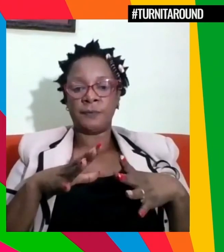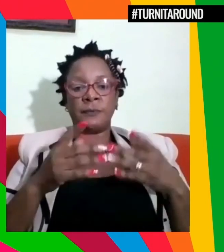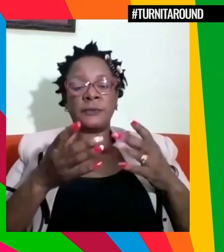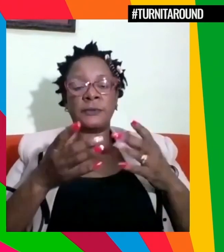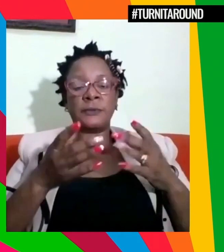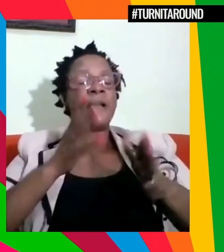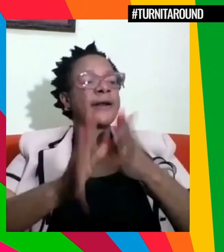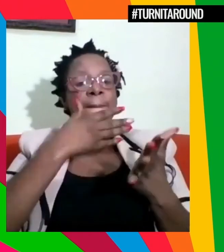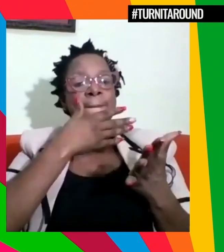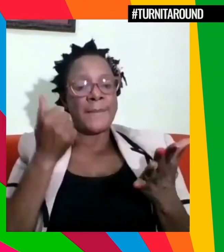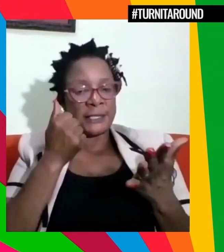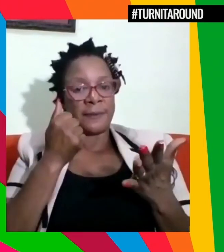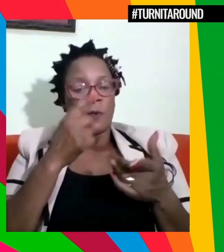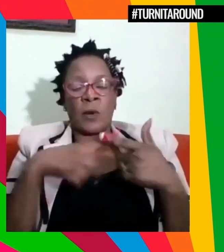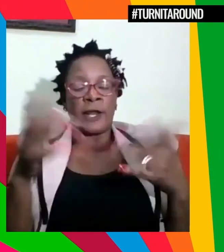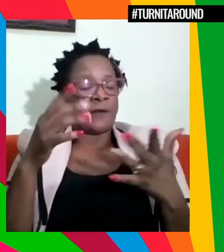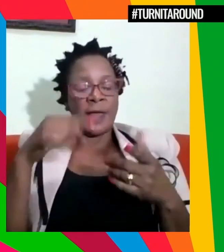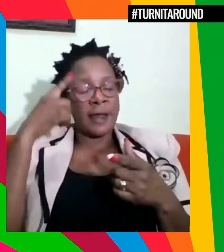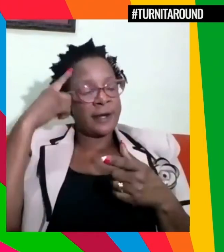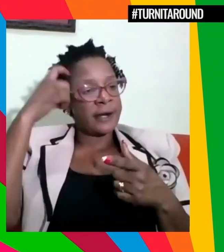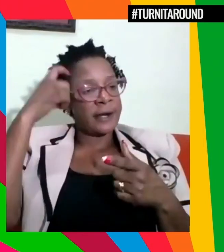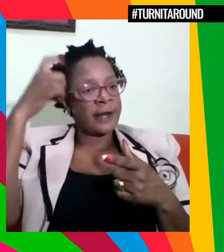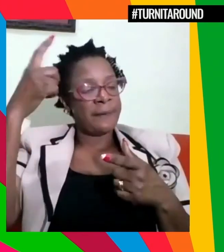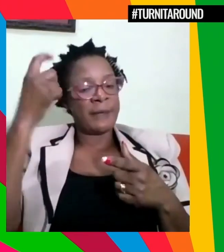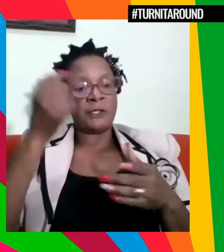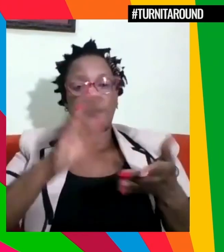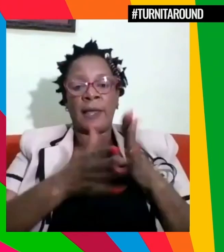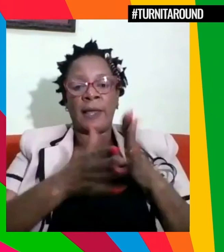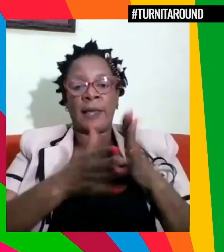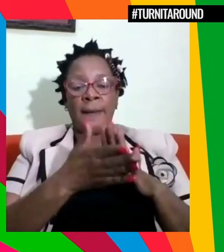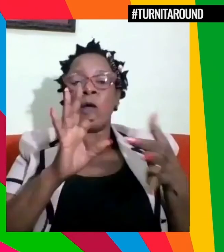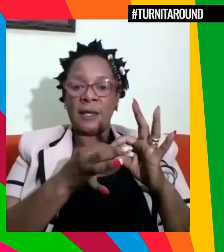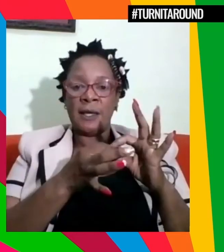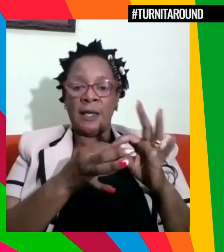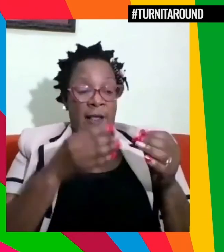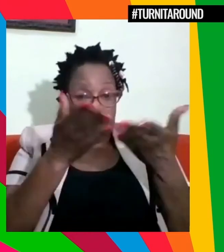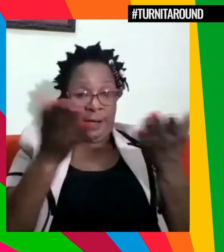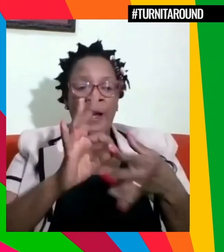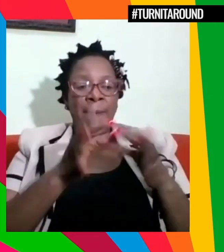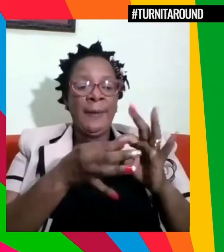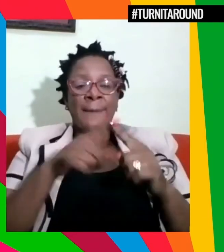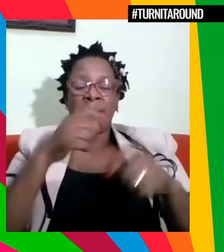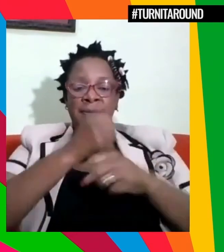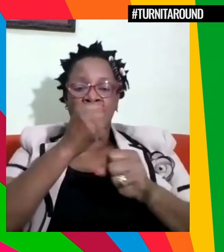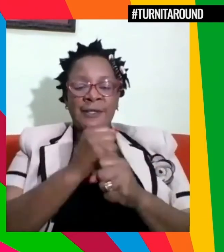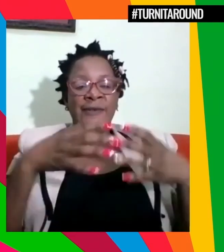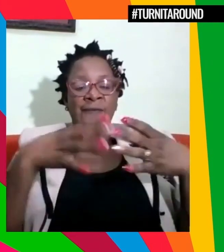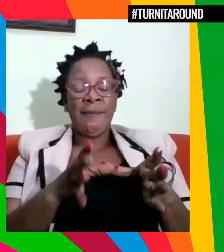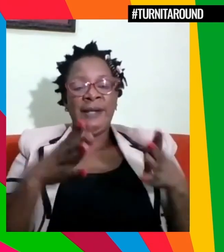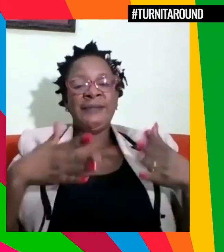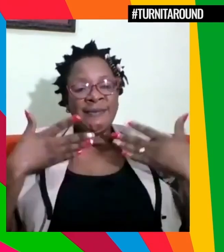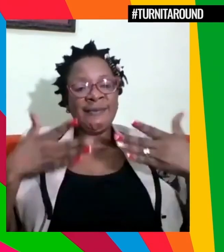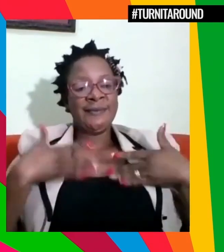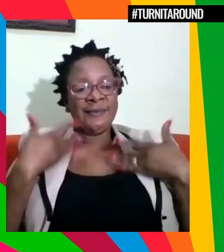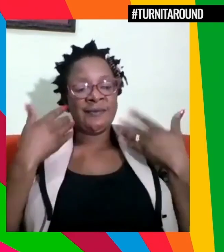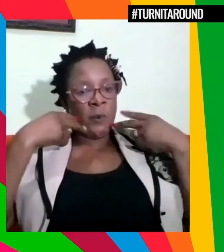corre muchísimo con sus prótesis y que sueña con los Juegos Olímpicos, y su familia está feliz viendo cómo